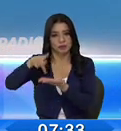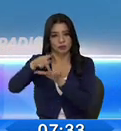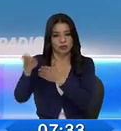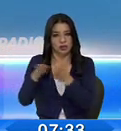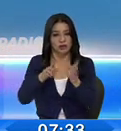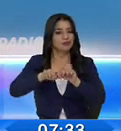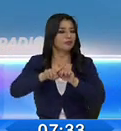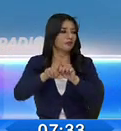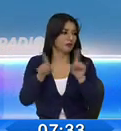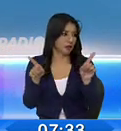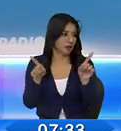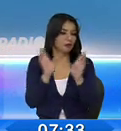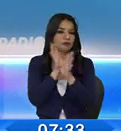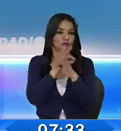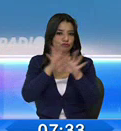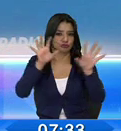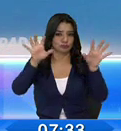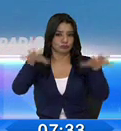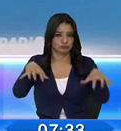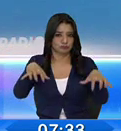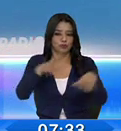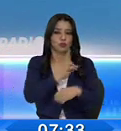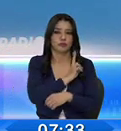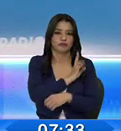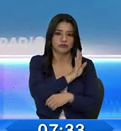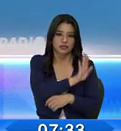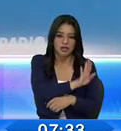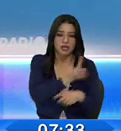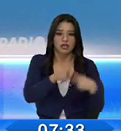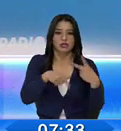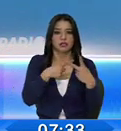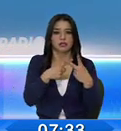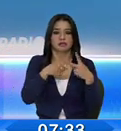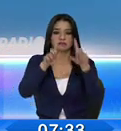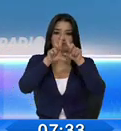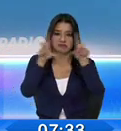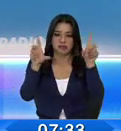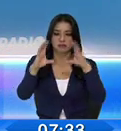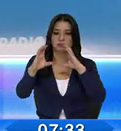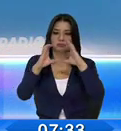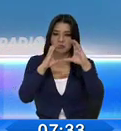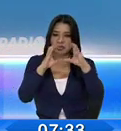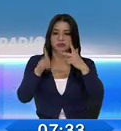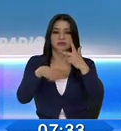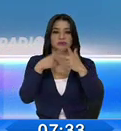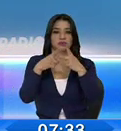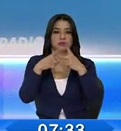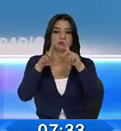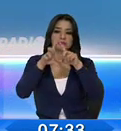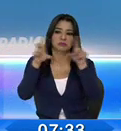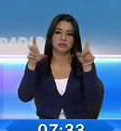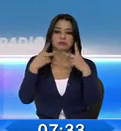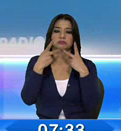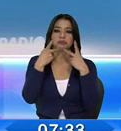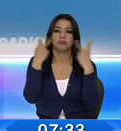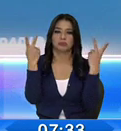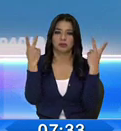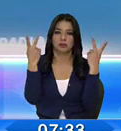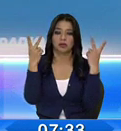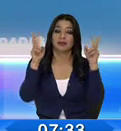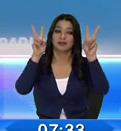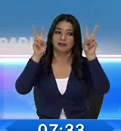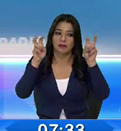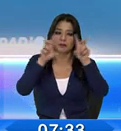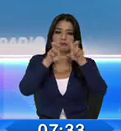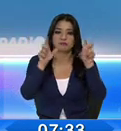funciones del estado agregados también las universidades los medios de comunicación entidades públicas y jurídicas del sector privado